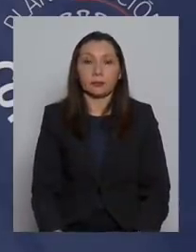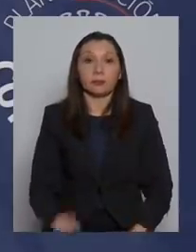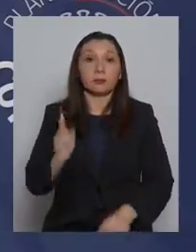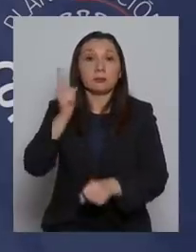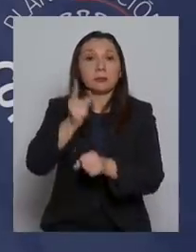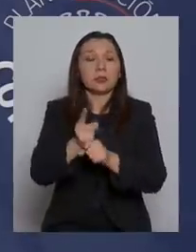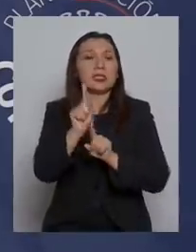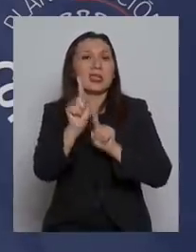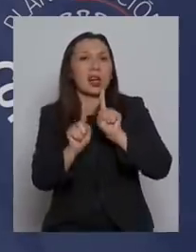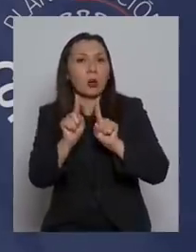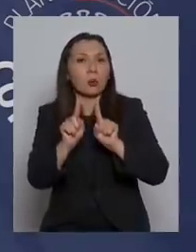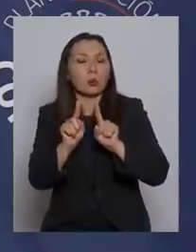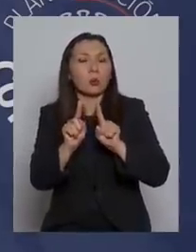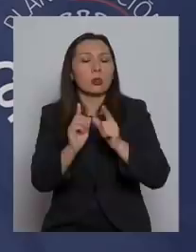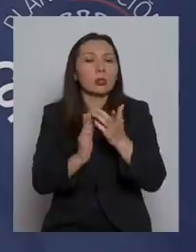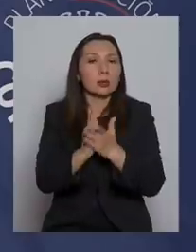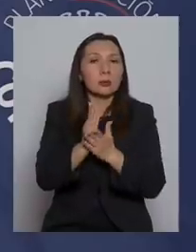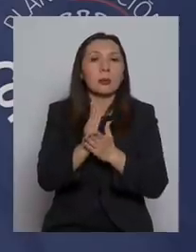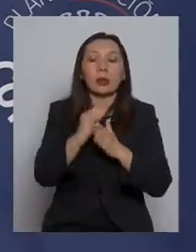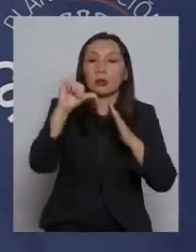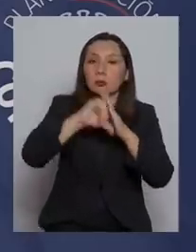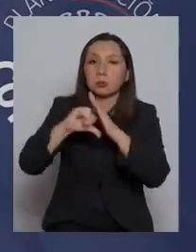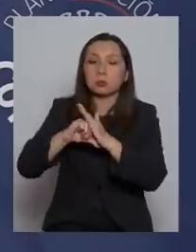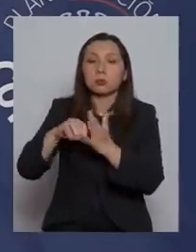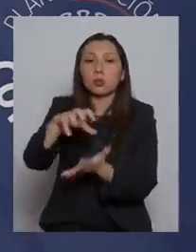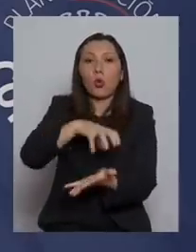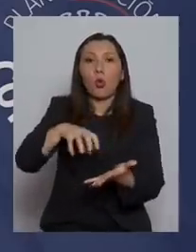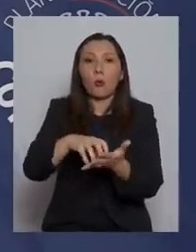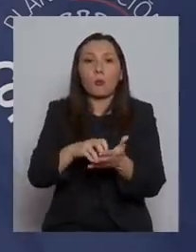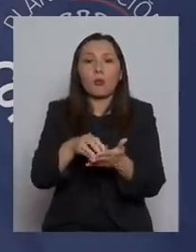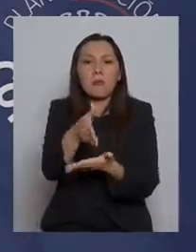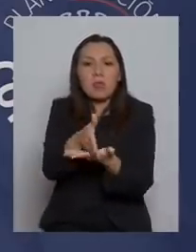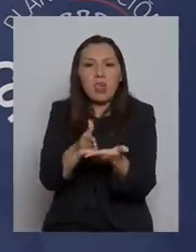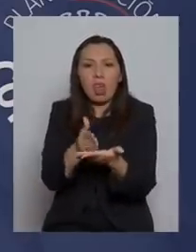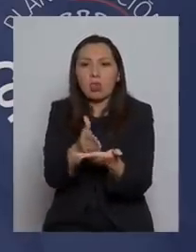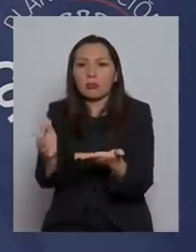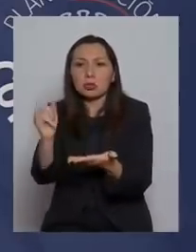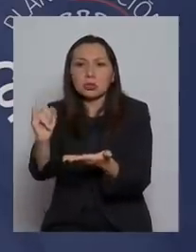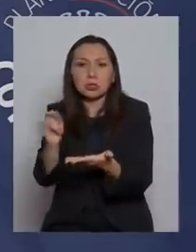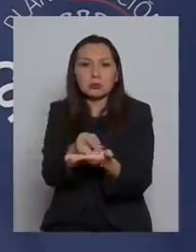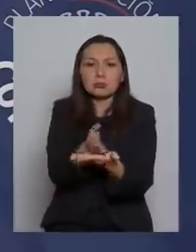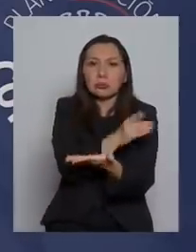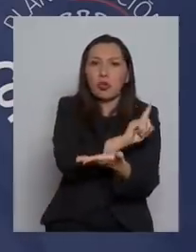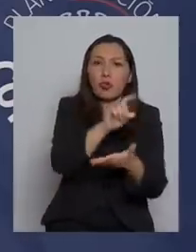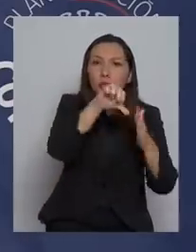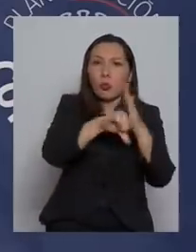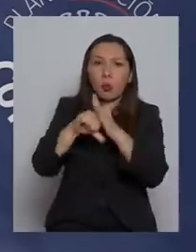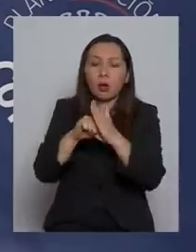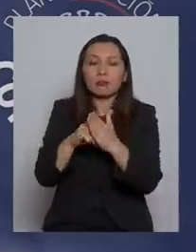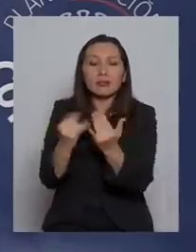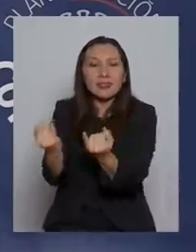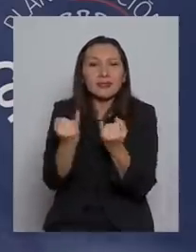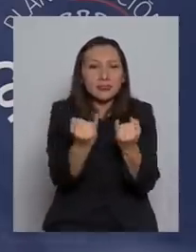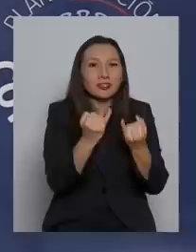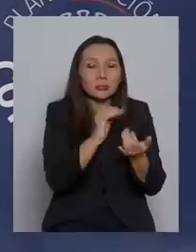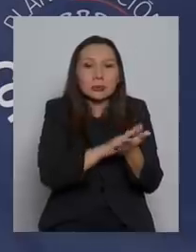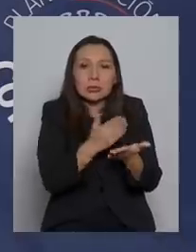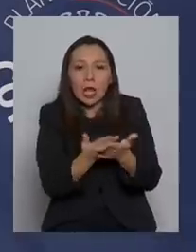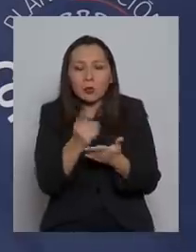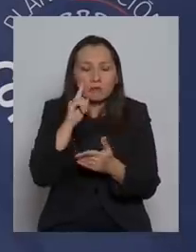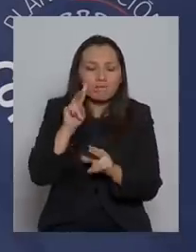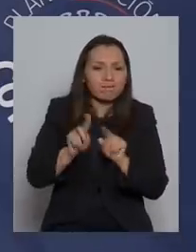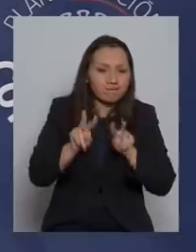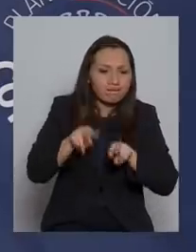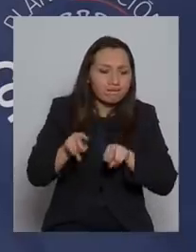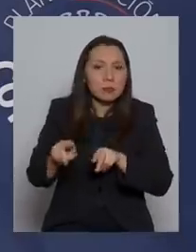Impone esto algunas, partir la cuarentena en una comuna, de acuerdo todo esto a la evidencia sanitaria acumulada, que hace que estas